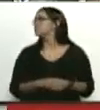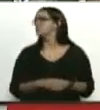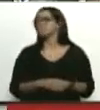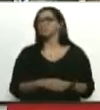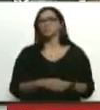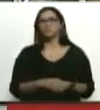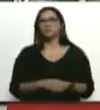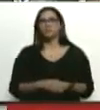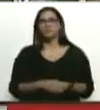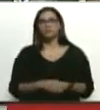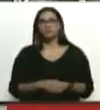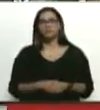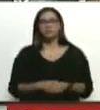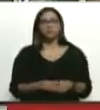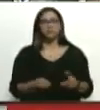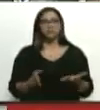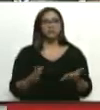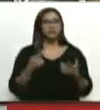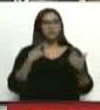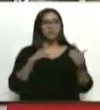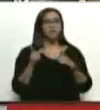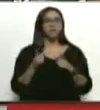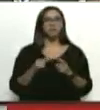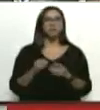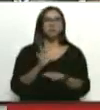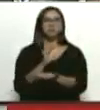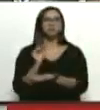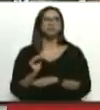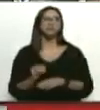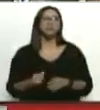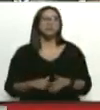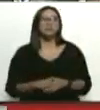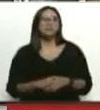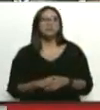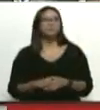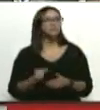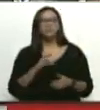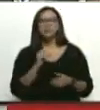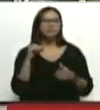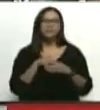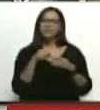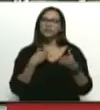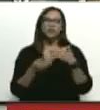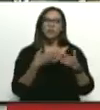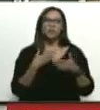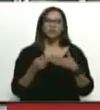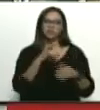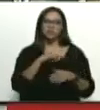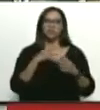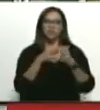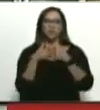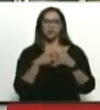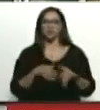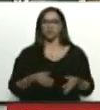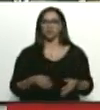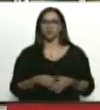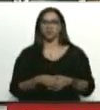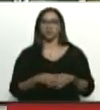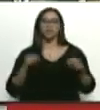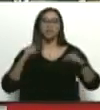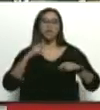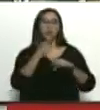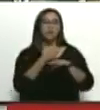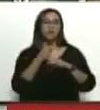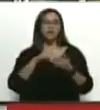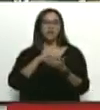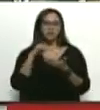Christopher lo tienen allá, ¿ves? Se los llevan a protegerlos. No se metan en lo que no les importa, señores de Estados Unidos. Esto es el gobierno